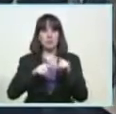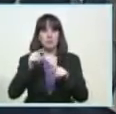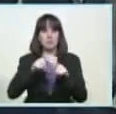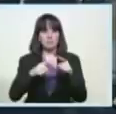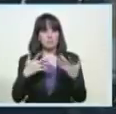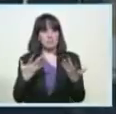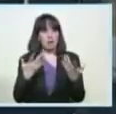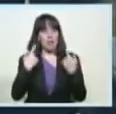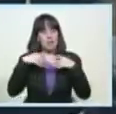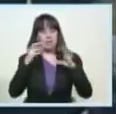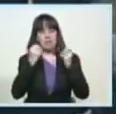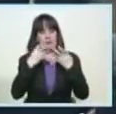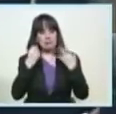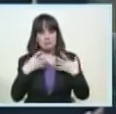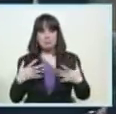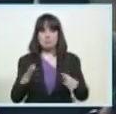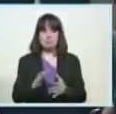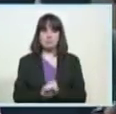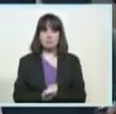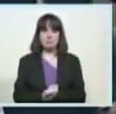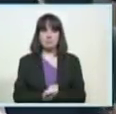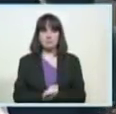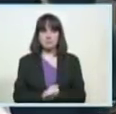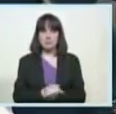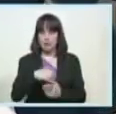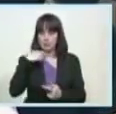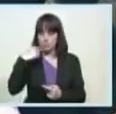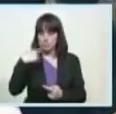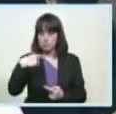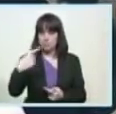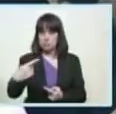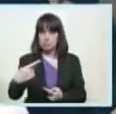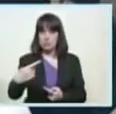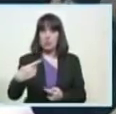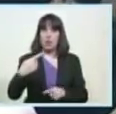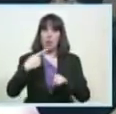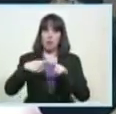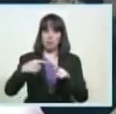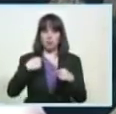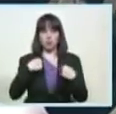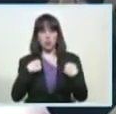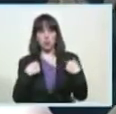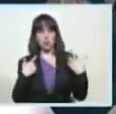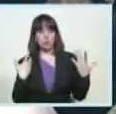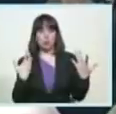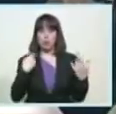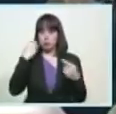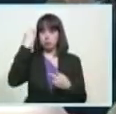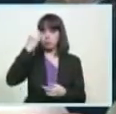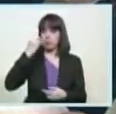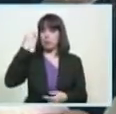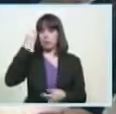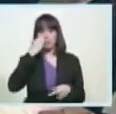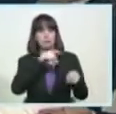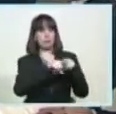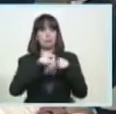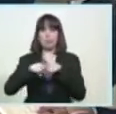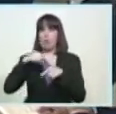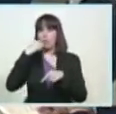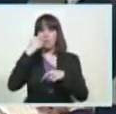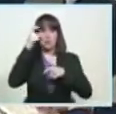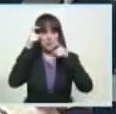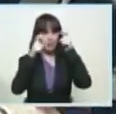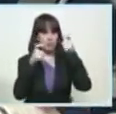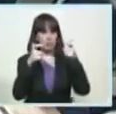está bien eres crítico después lánzate yo sí soy otro crítico pero si es que el chavismo en